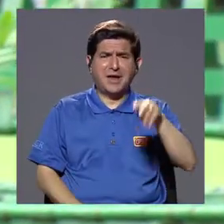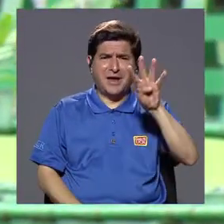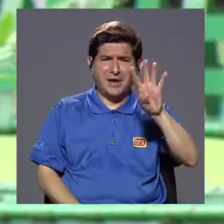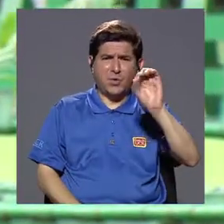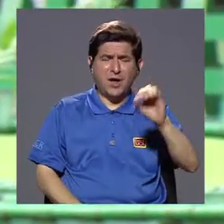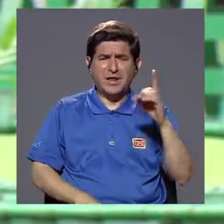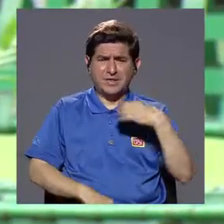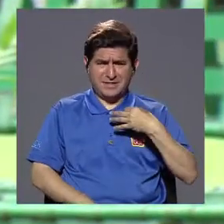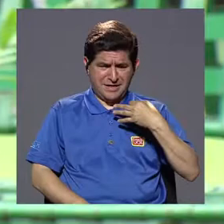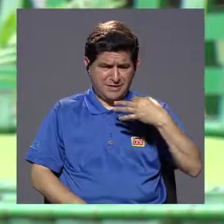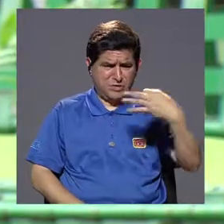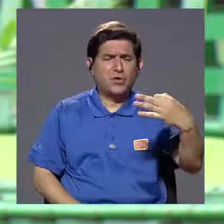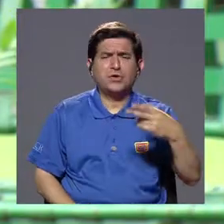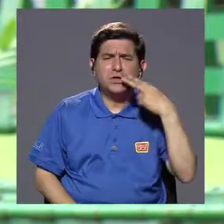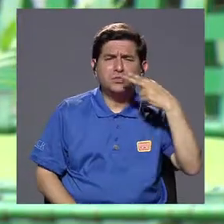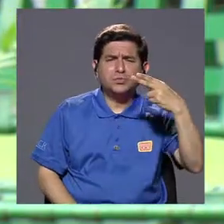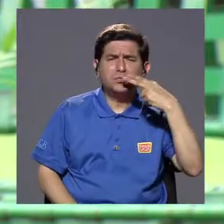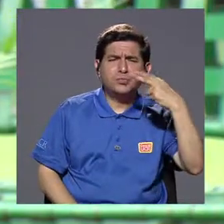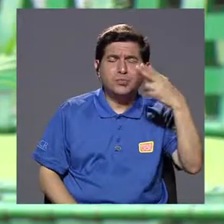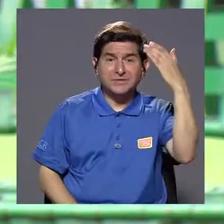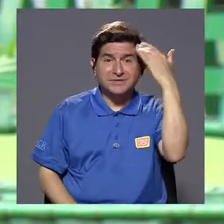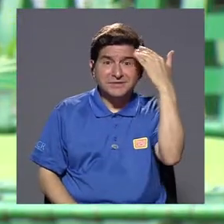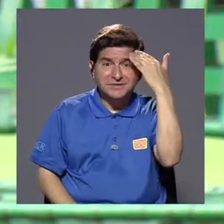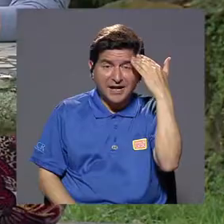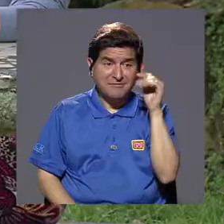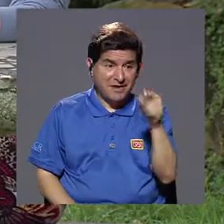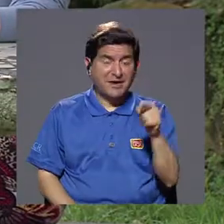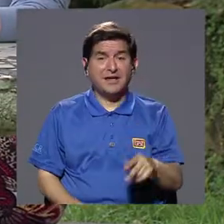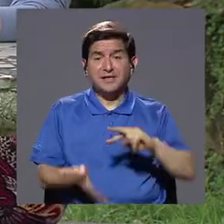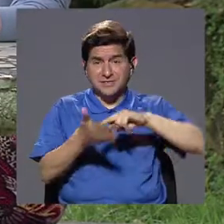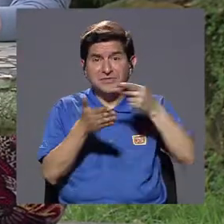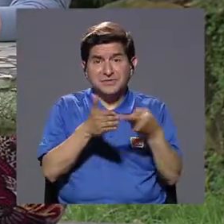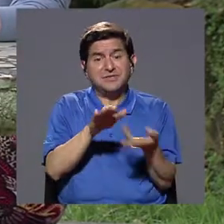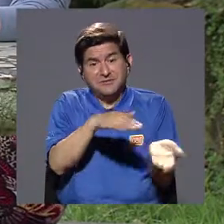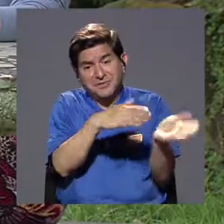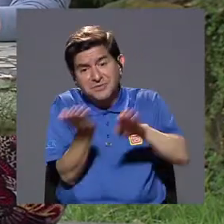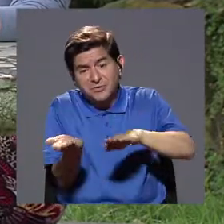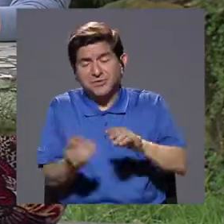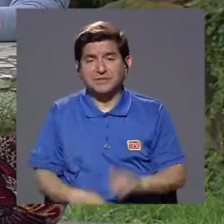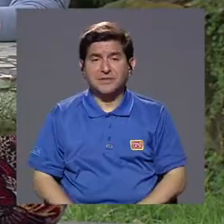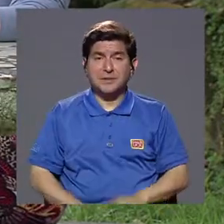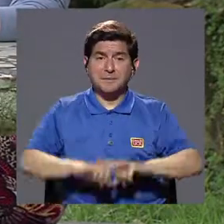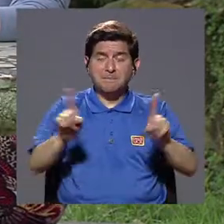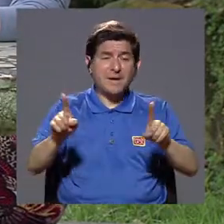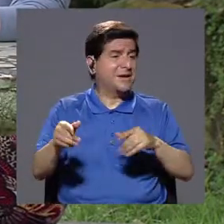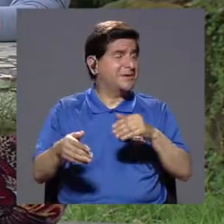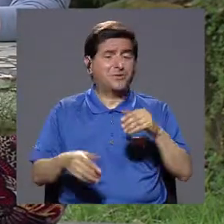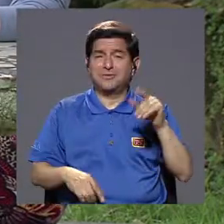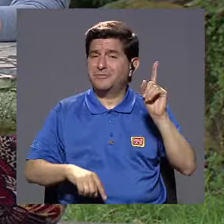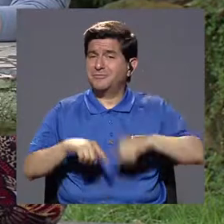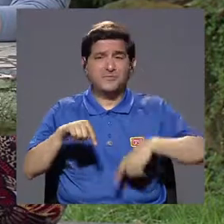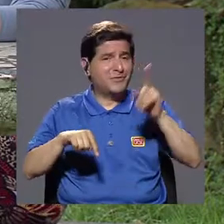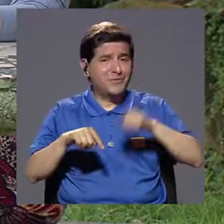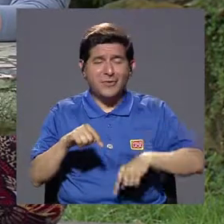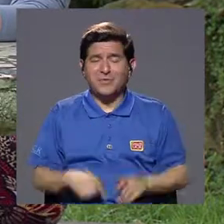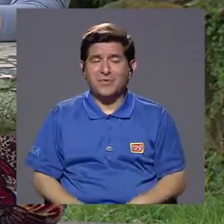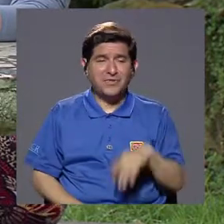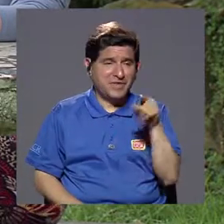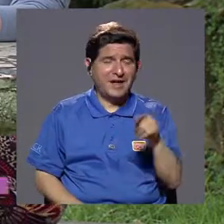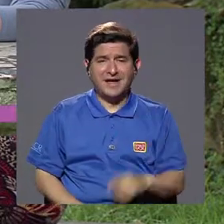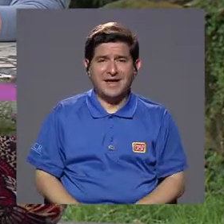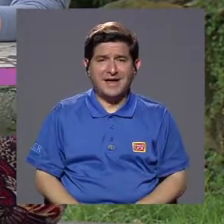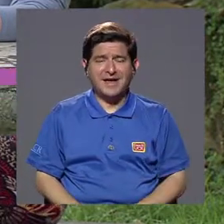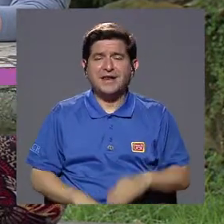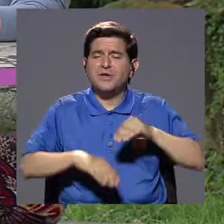40 puros diarios más o menos sabiendo que eso quizás lo iba a llevar a la tumba y sin embargo él no podía no